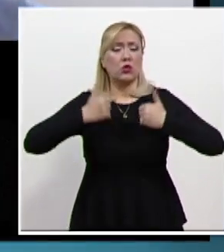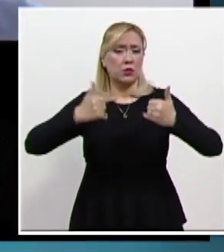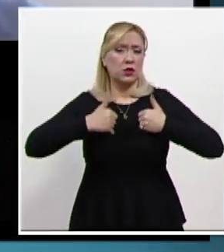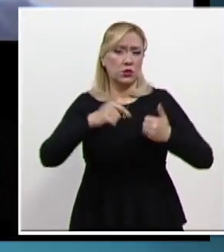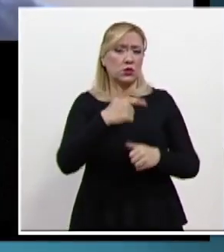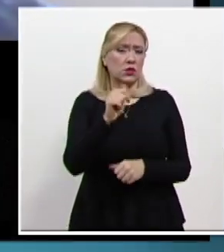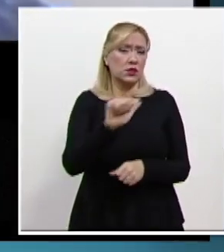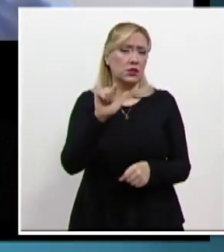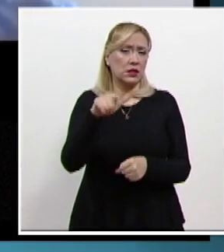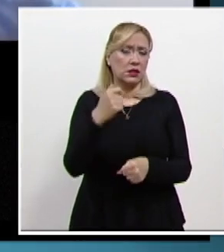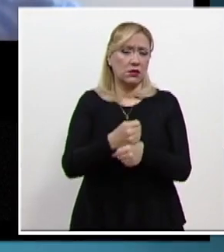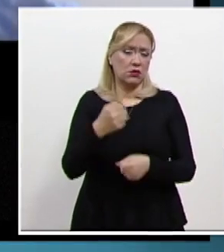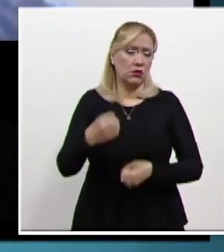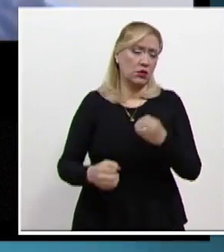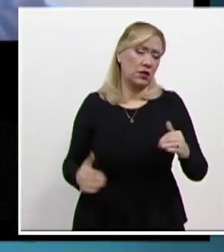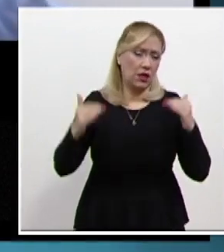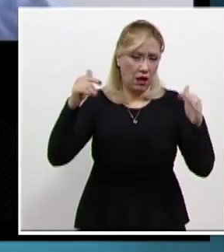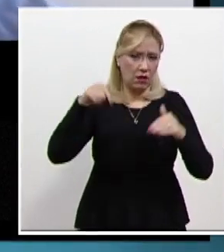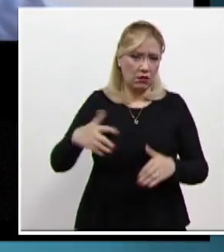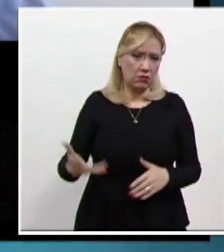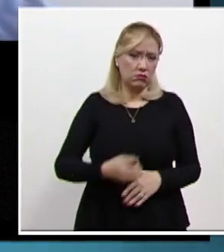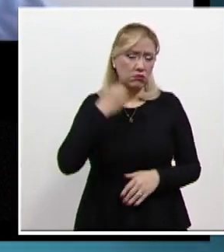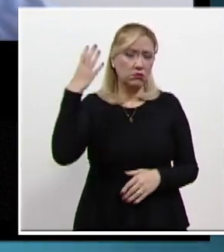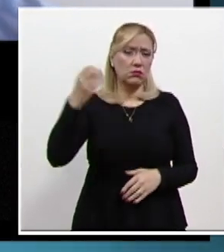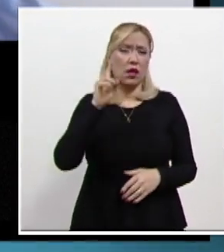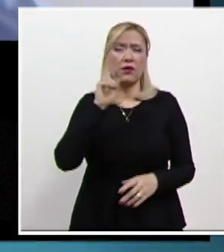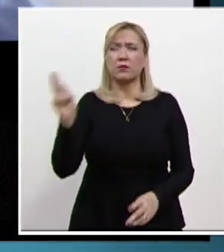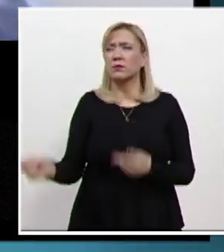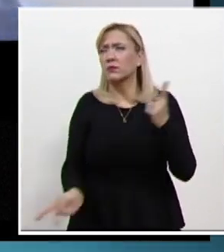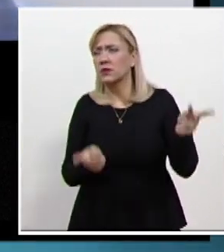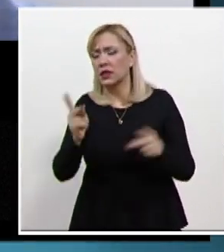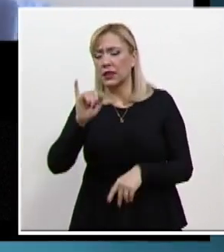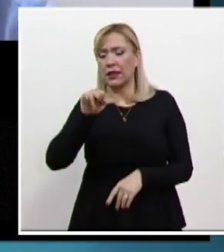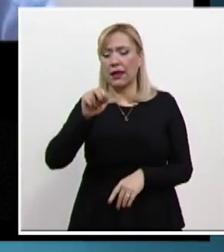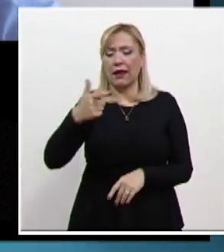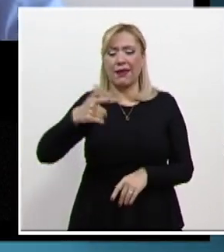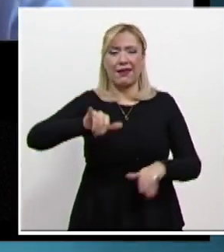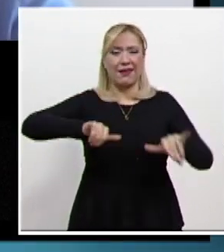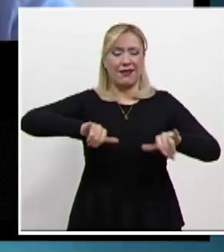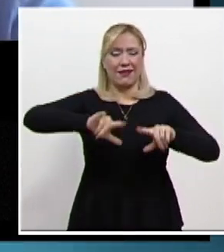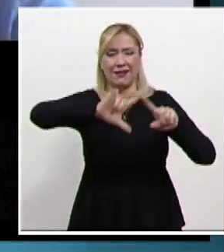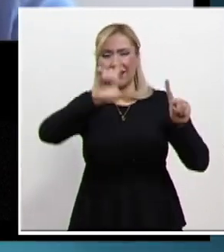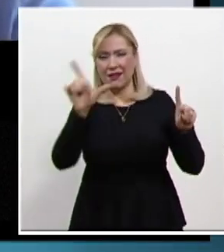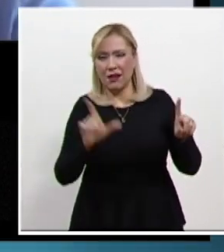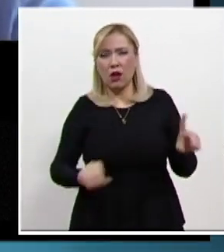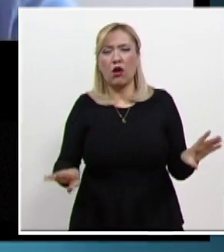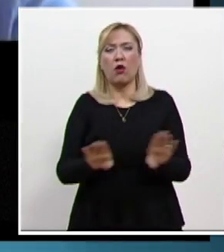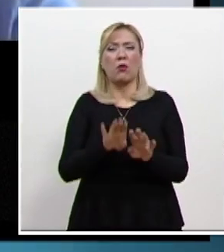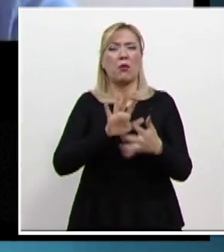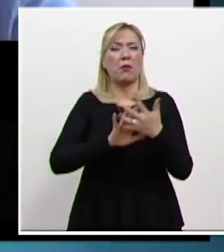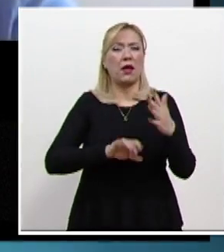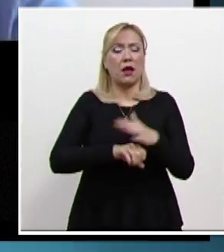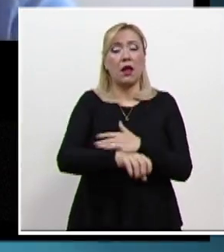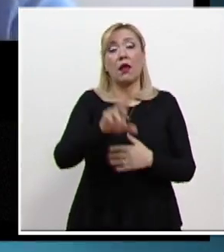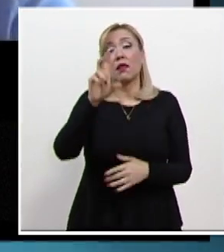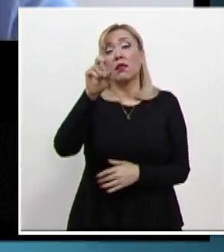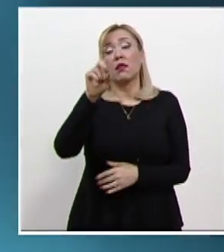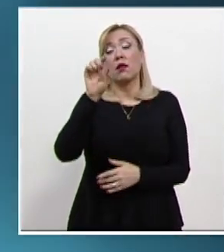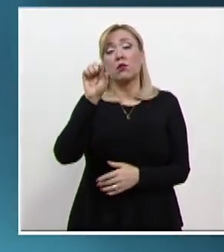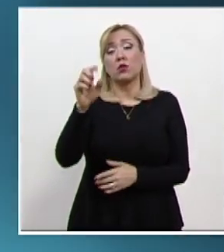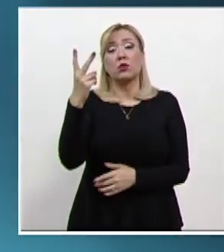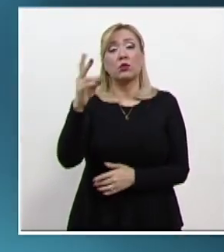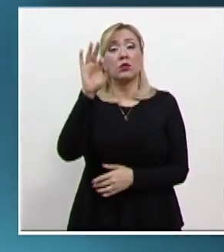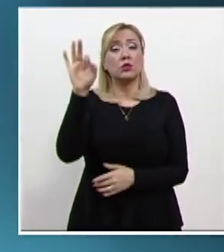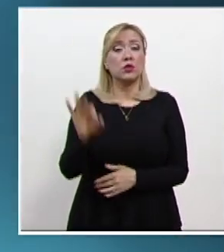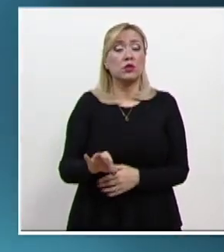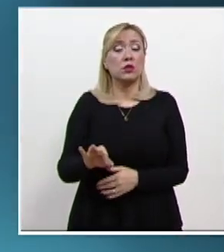organizado por la Corte, indicó que, de acuerdo con una encuesta del INEGI sobre adolescentes en el sistema de justicia penal, solo el